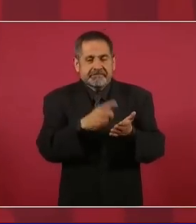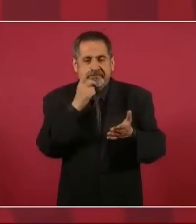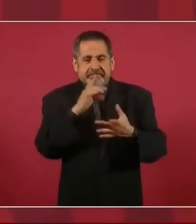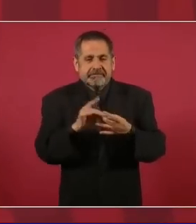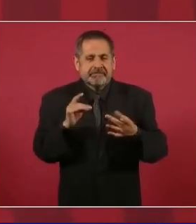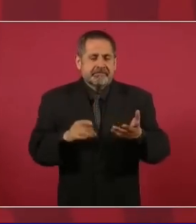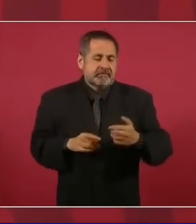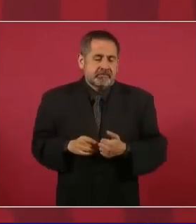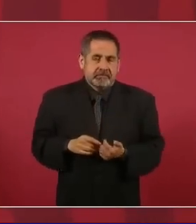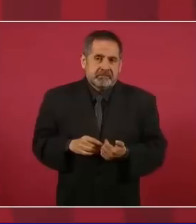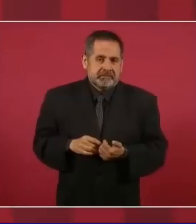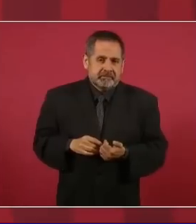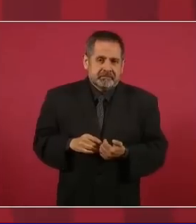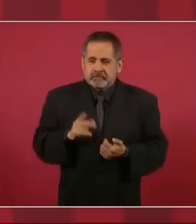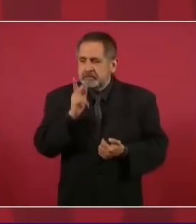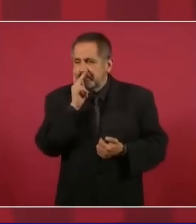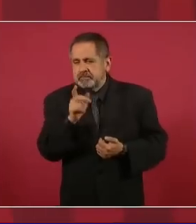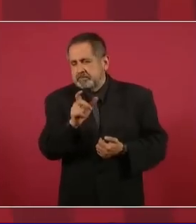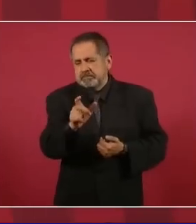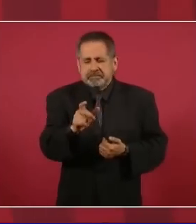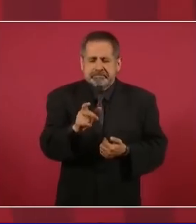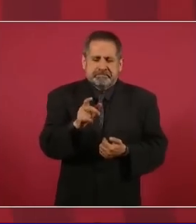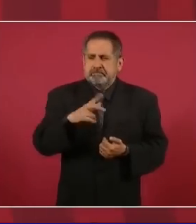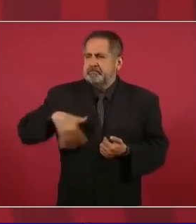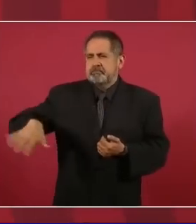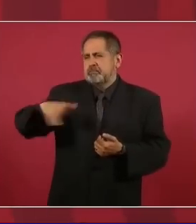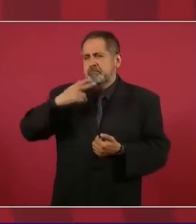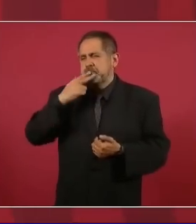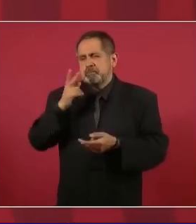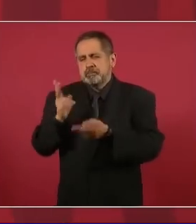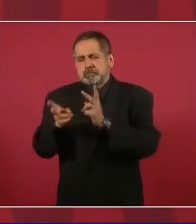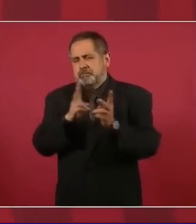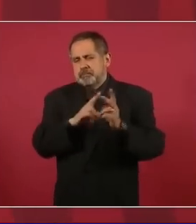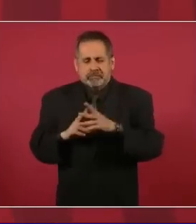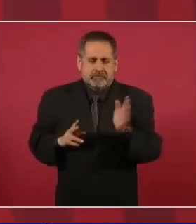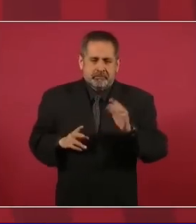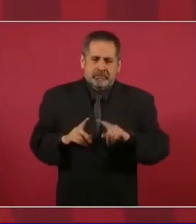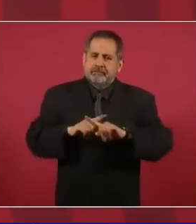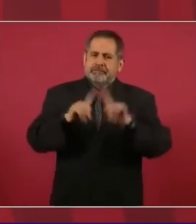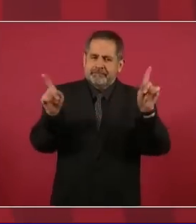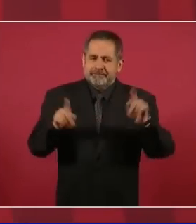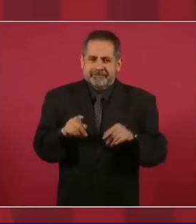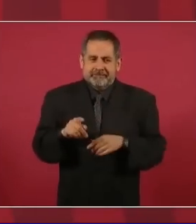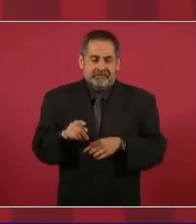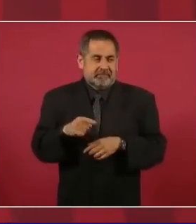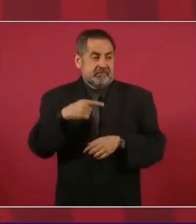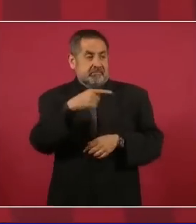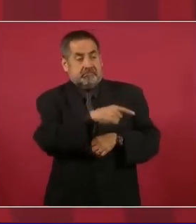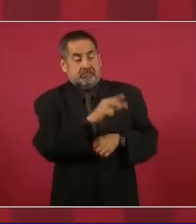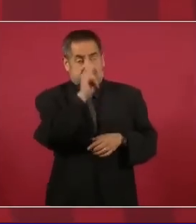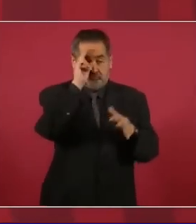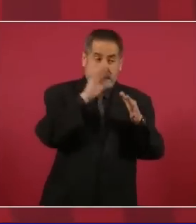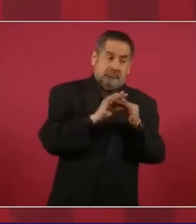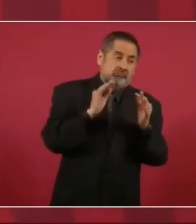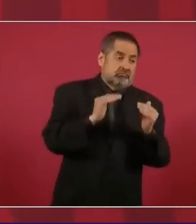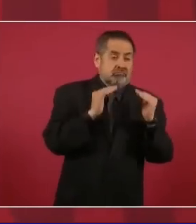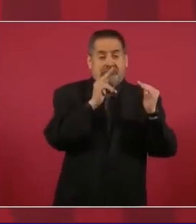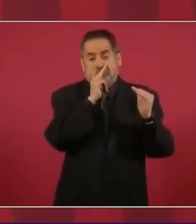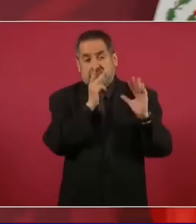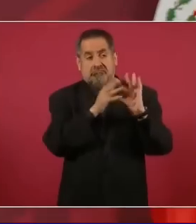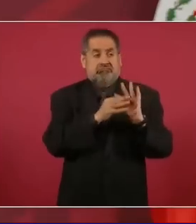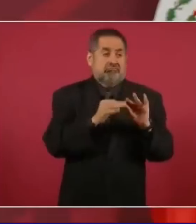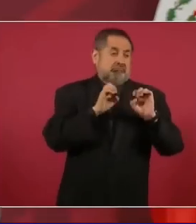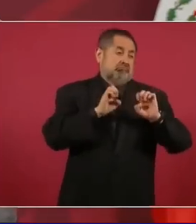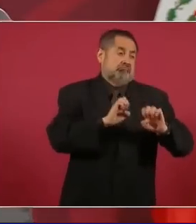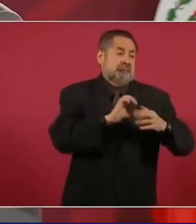de esas palabras coloquiales, ¿no?, que ya no tienen que ver con el tecnicismo, los tecnicismos,